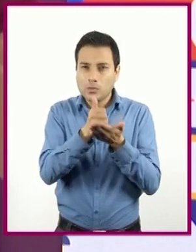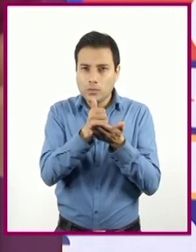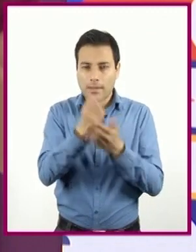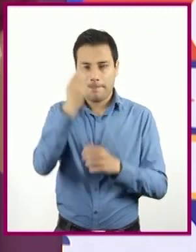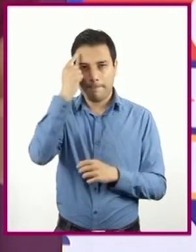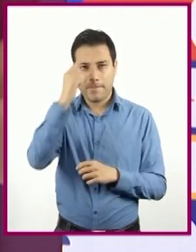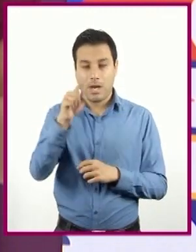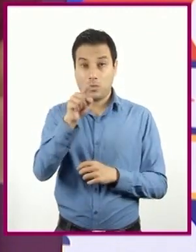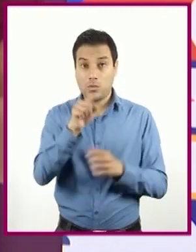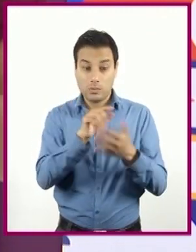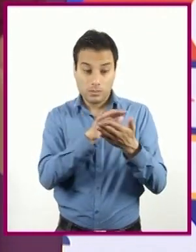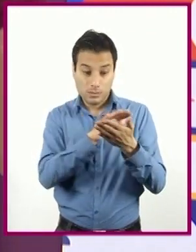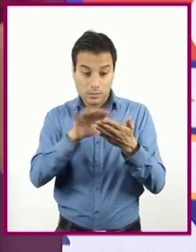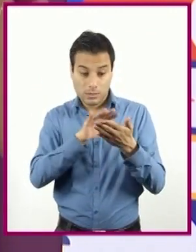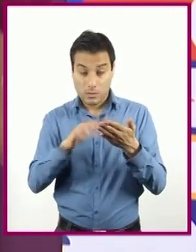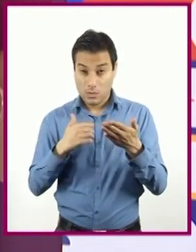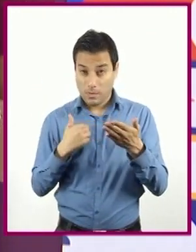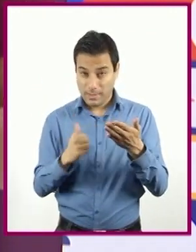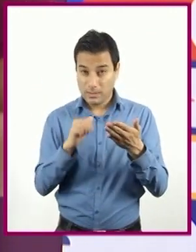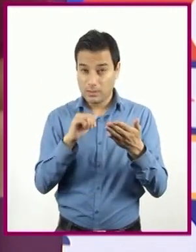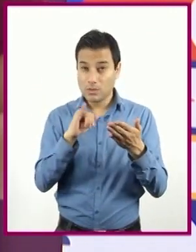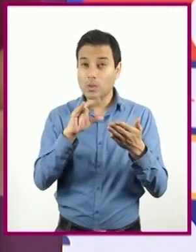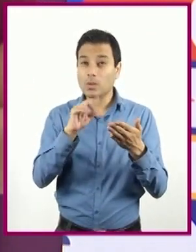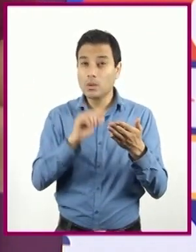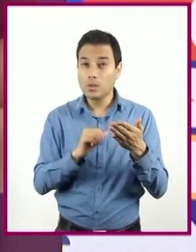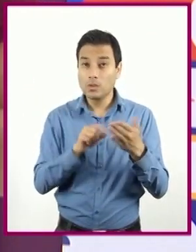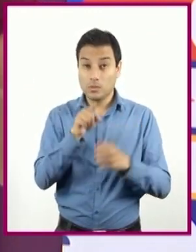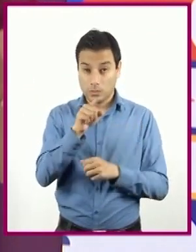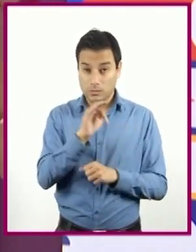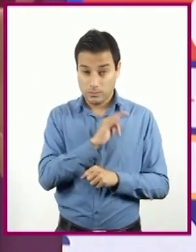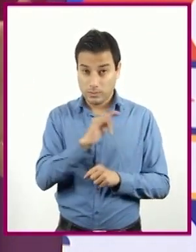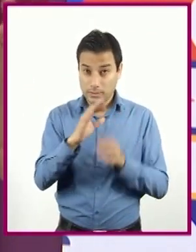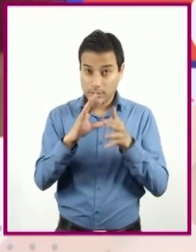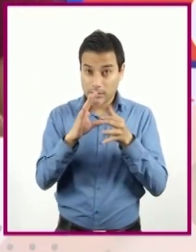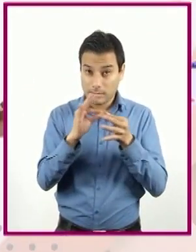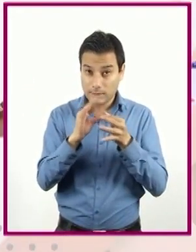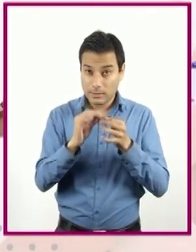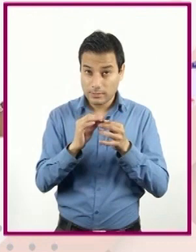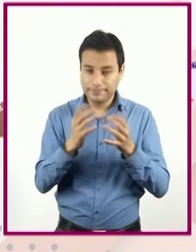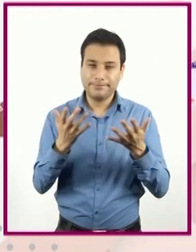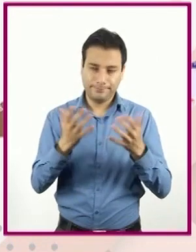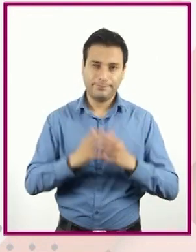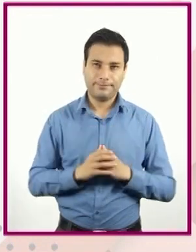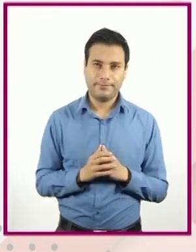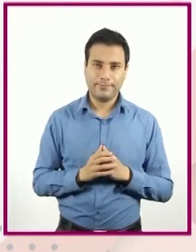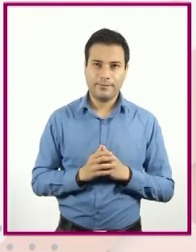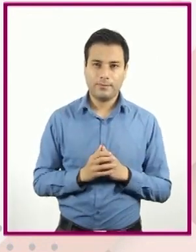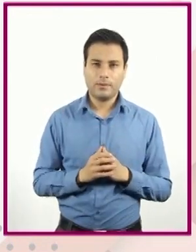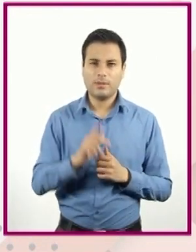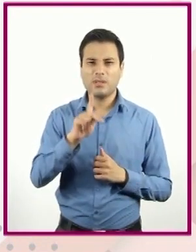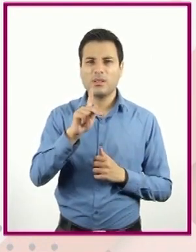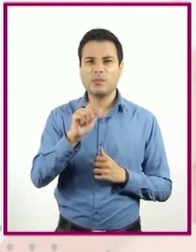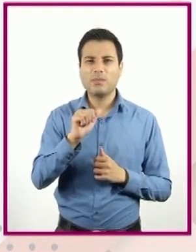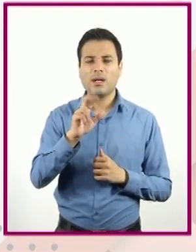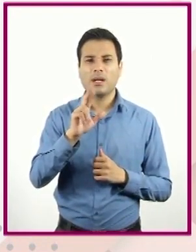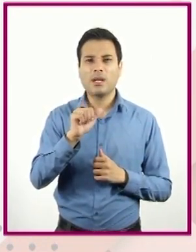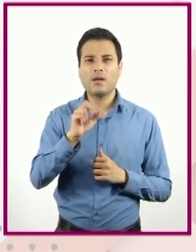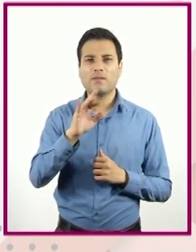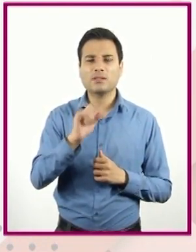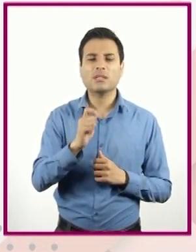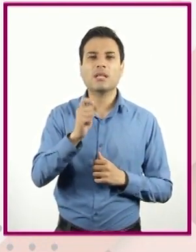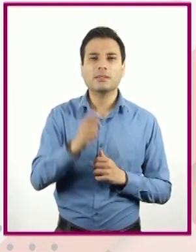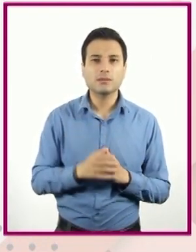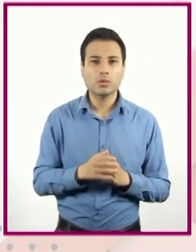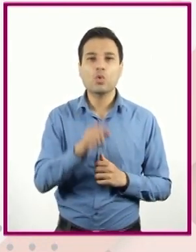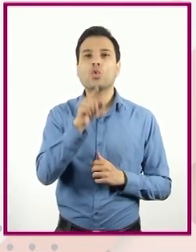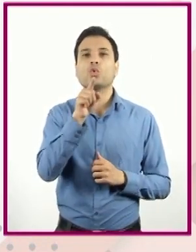punto comprendemos el texto y somos capaces de explicarlo. La paráfrasis consiste en explicar un texto con tus